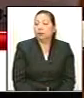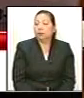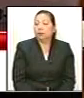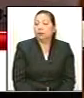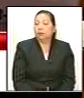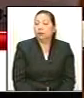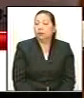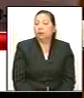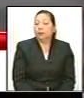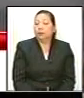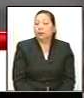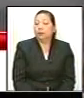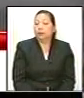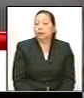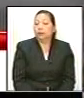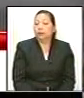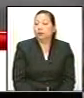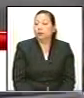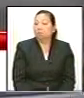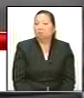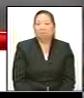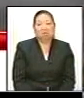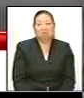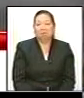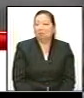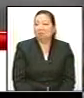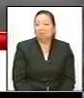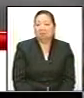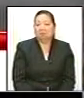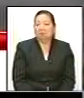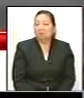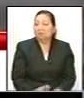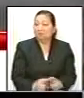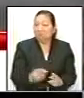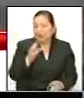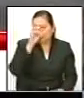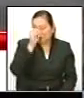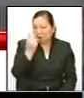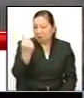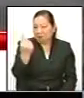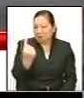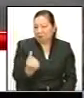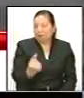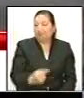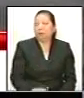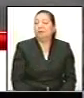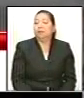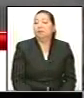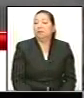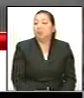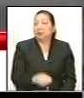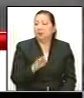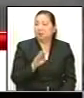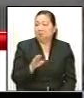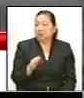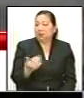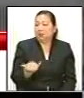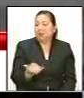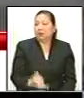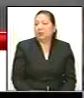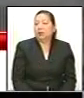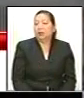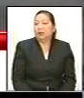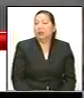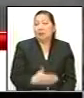Gracias, congresista. Yo no veo la necesidad de convocar al Canciller de la República para un viaje que en esta oportunidad